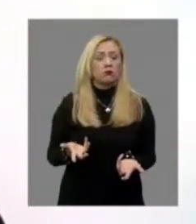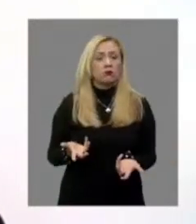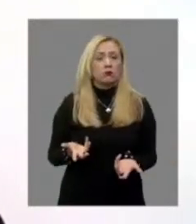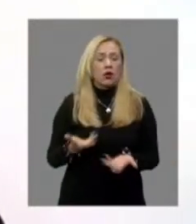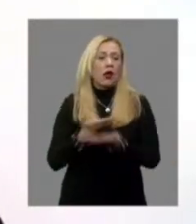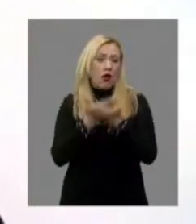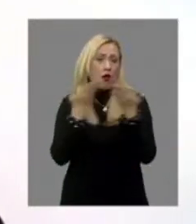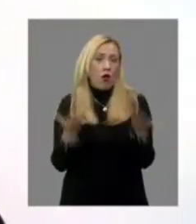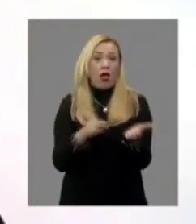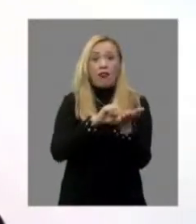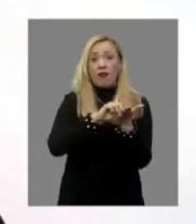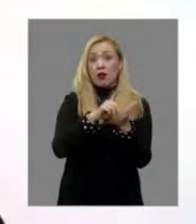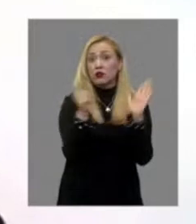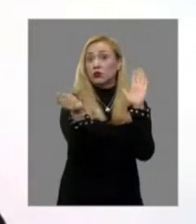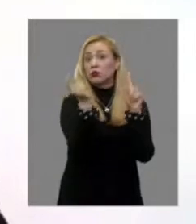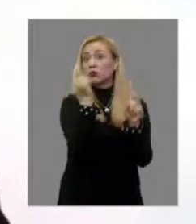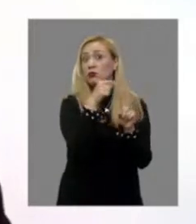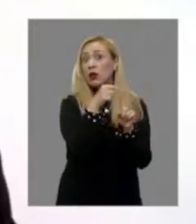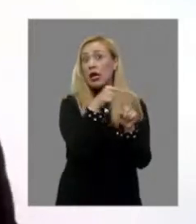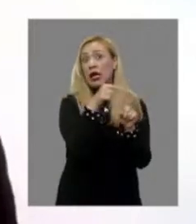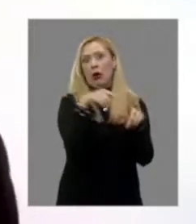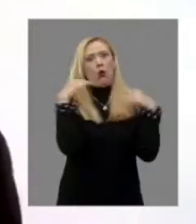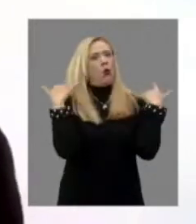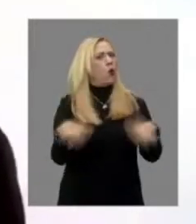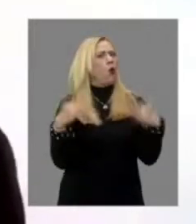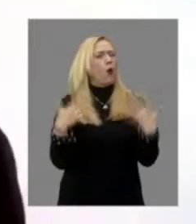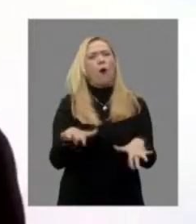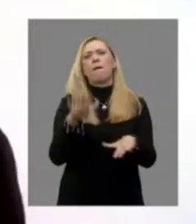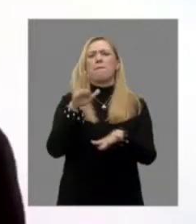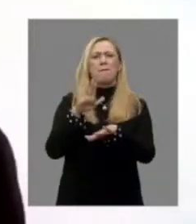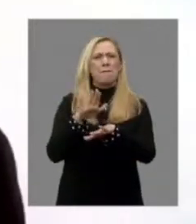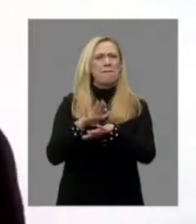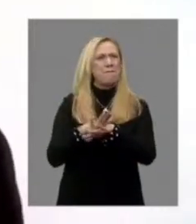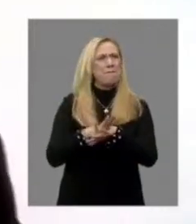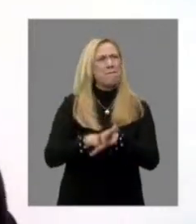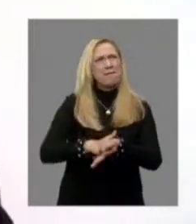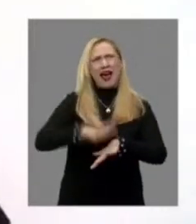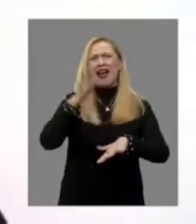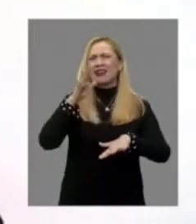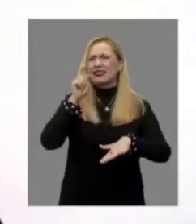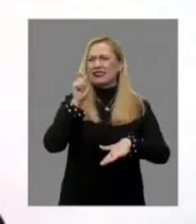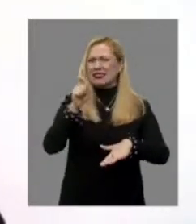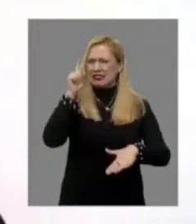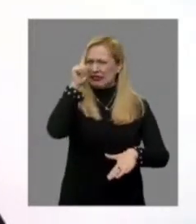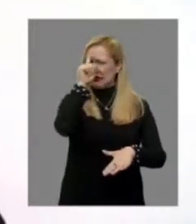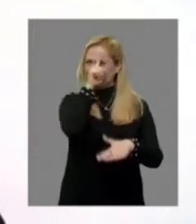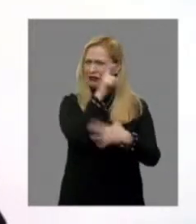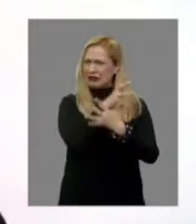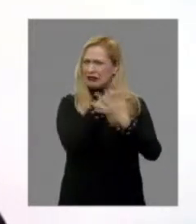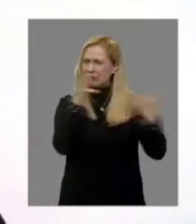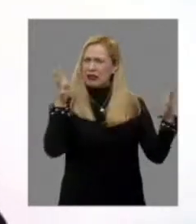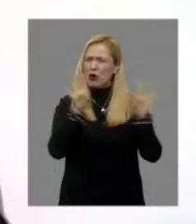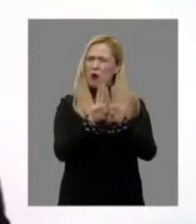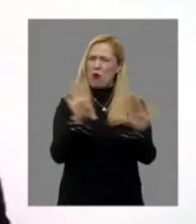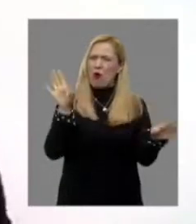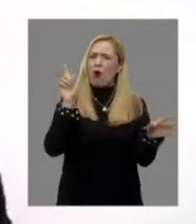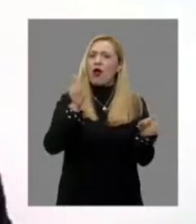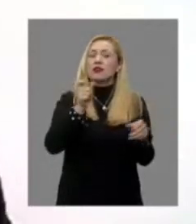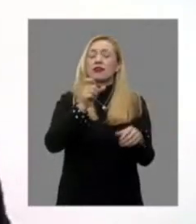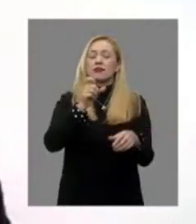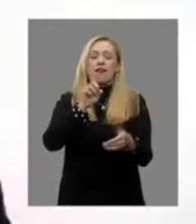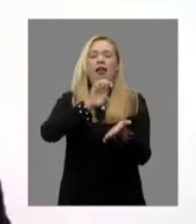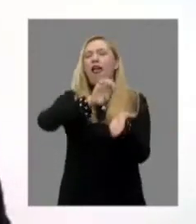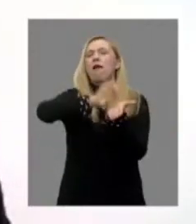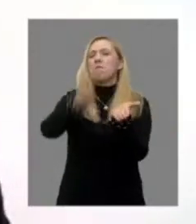los derechos protagónicos son derechos muchísimo más complejos. El derecho a la salud, en otra